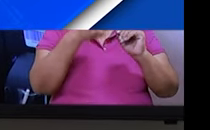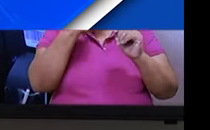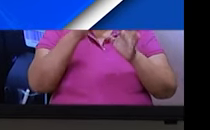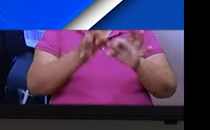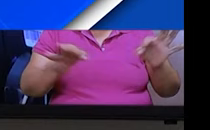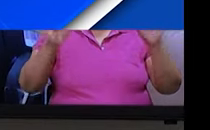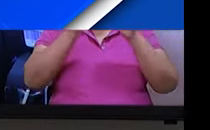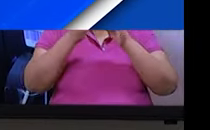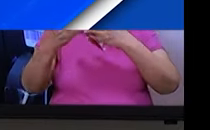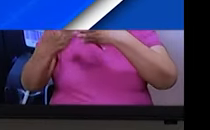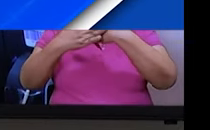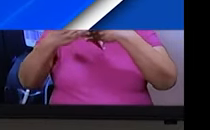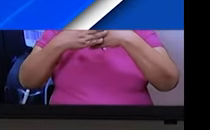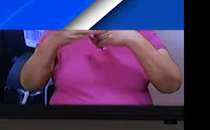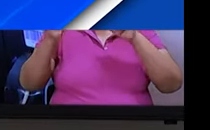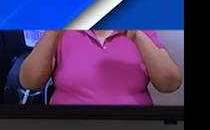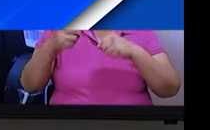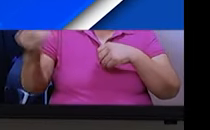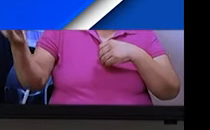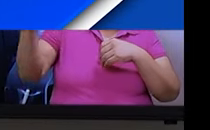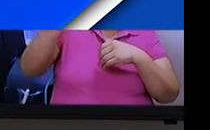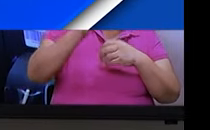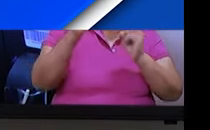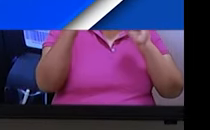importantes demandas de tráfico de bienes,